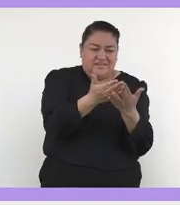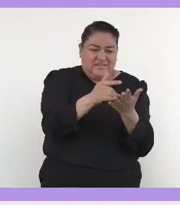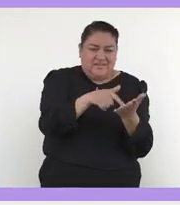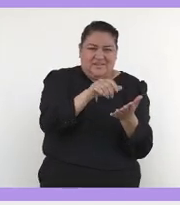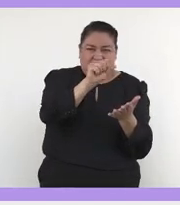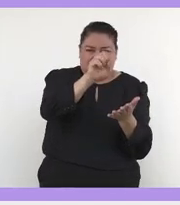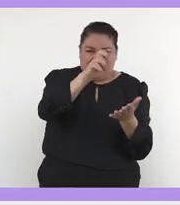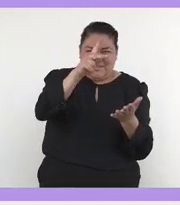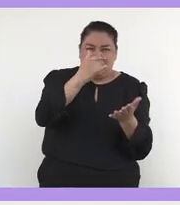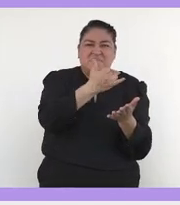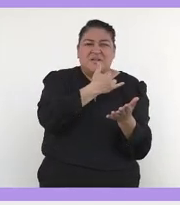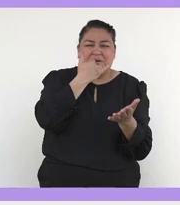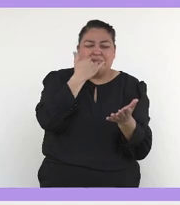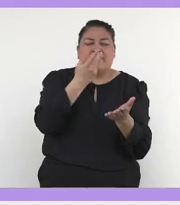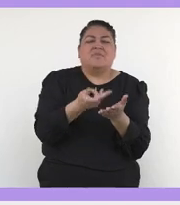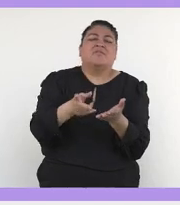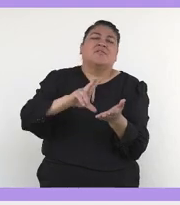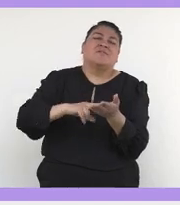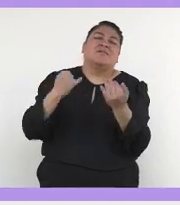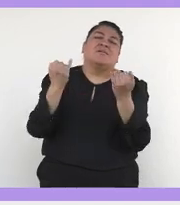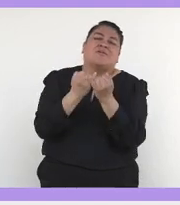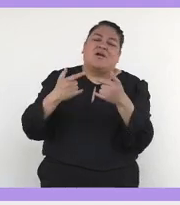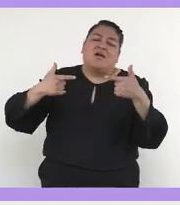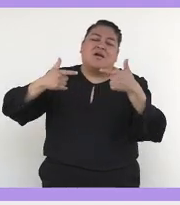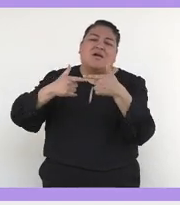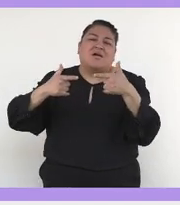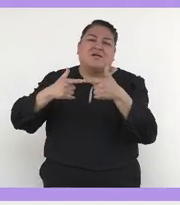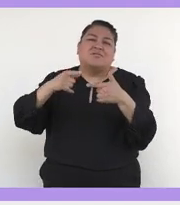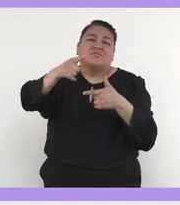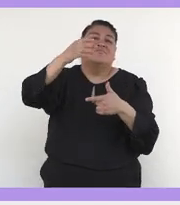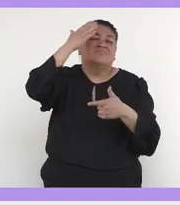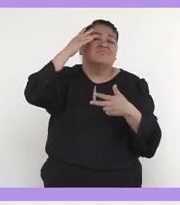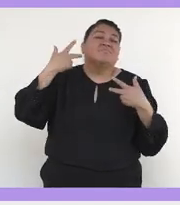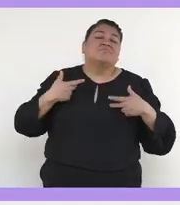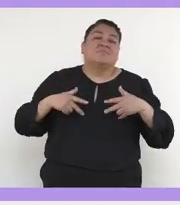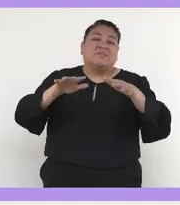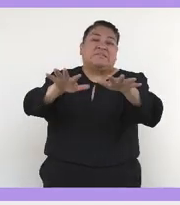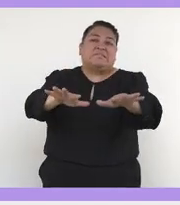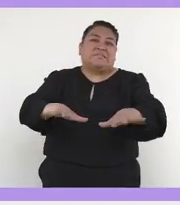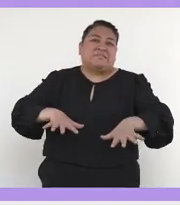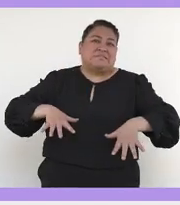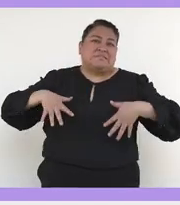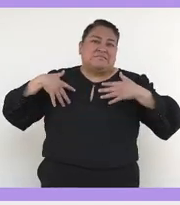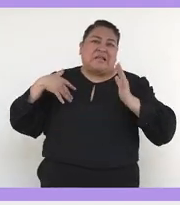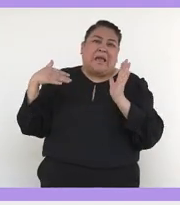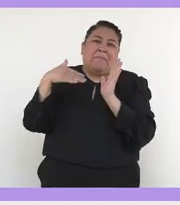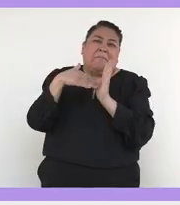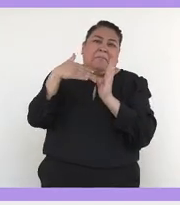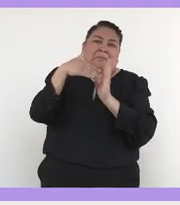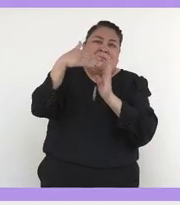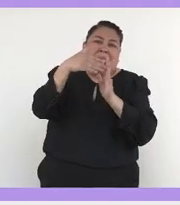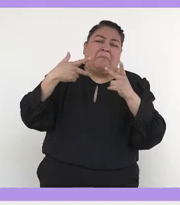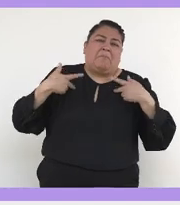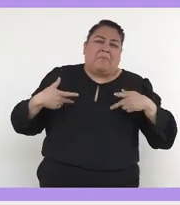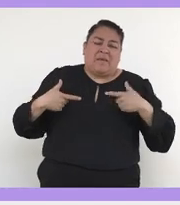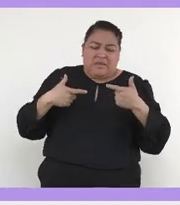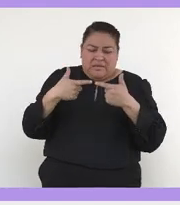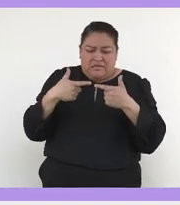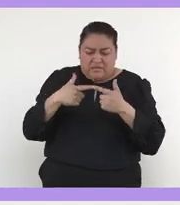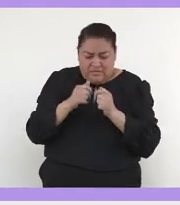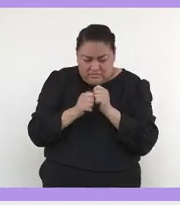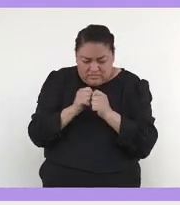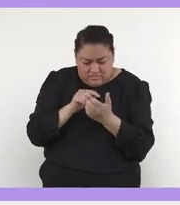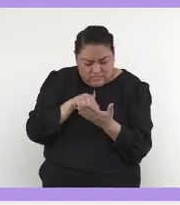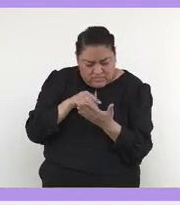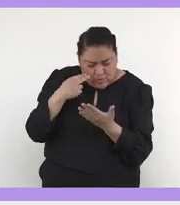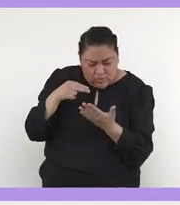que sí pero también con Google cuánta gente no consulta Google 577 millones de personas que hablamos español seguramente por